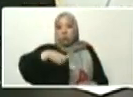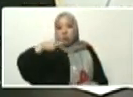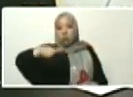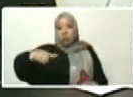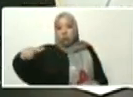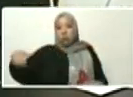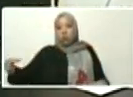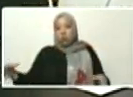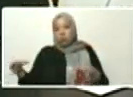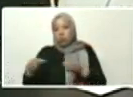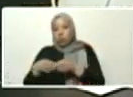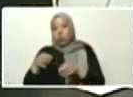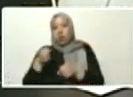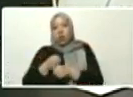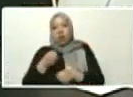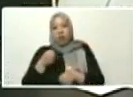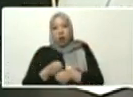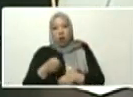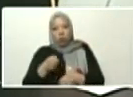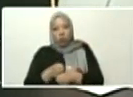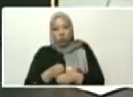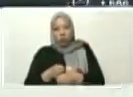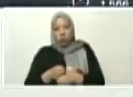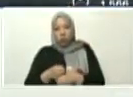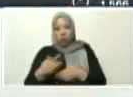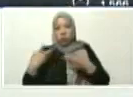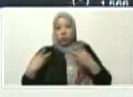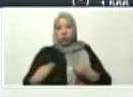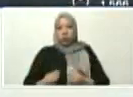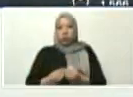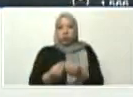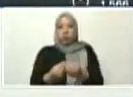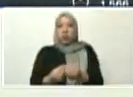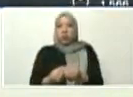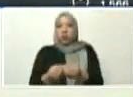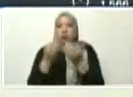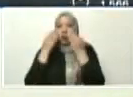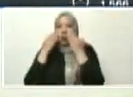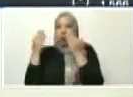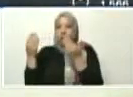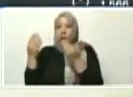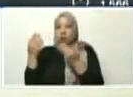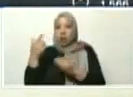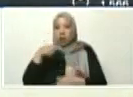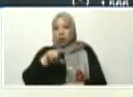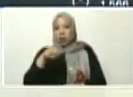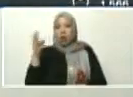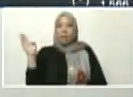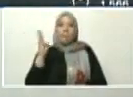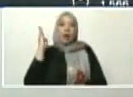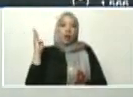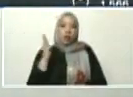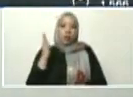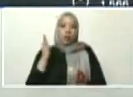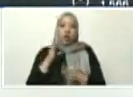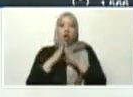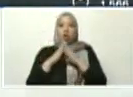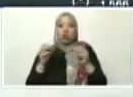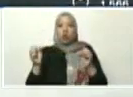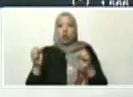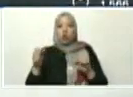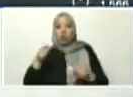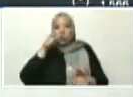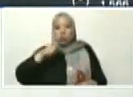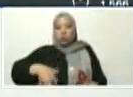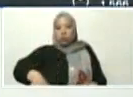sus grupos de trabajo, de los comandos, allá en Barinas y en todo el llano